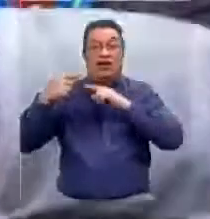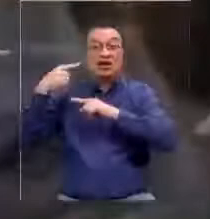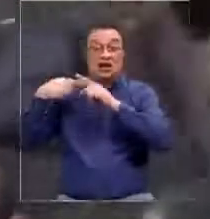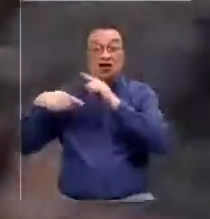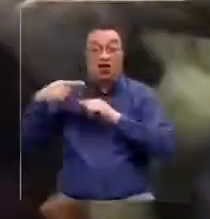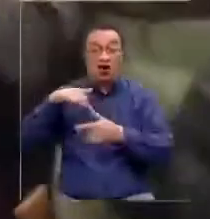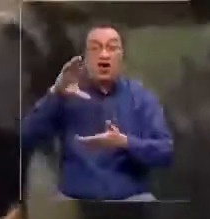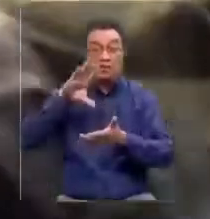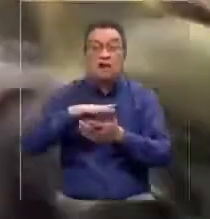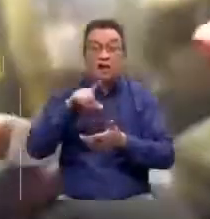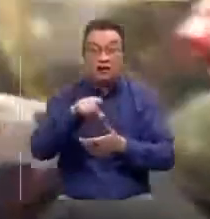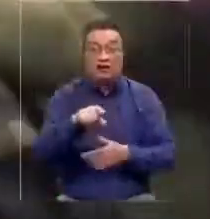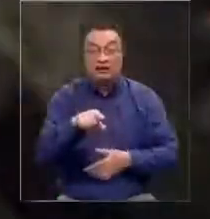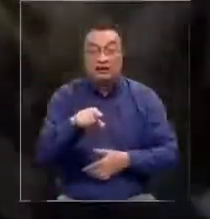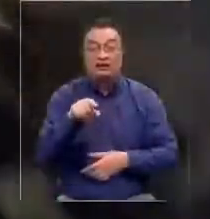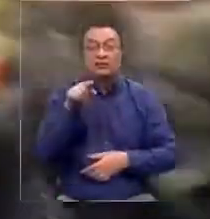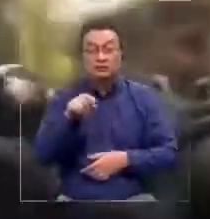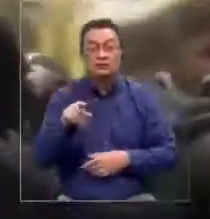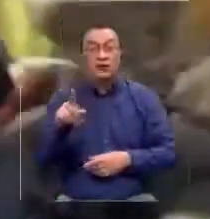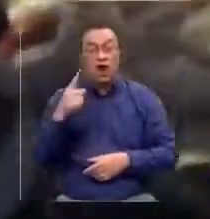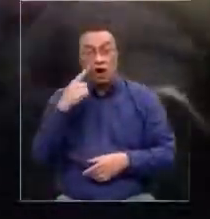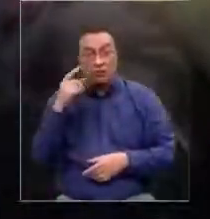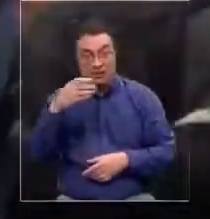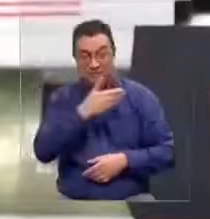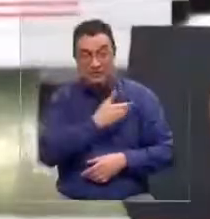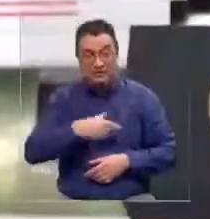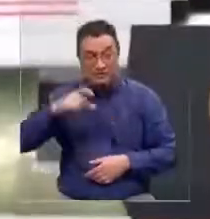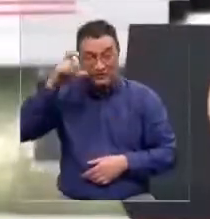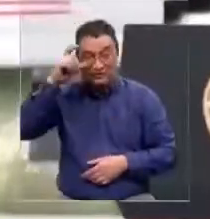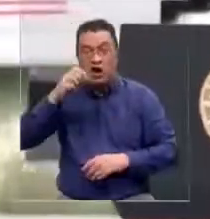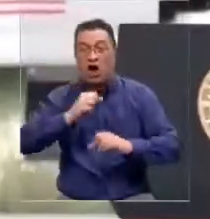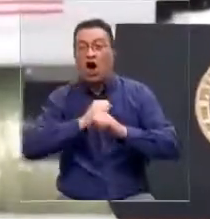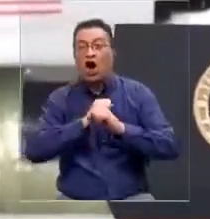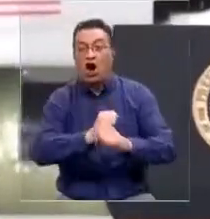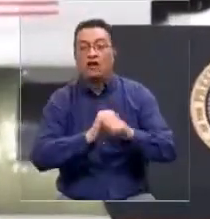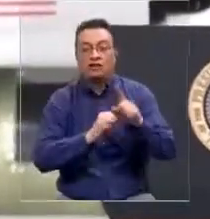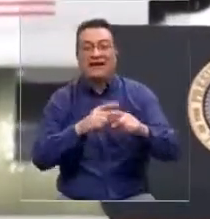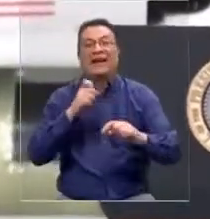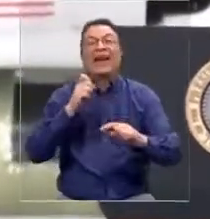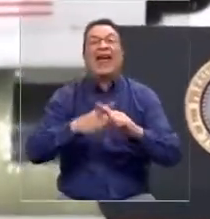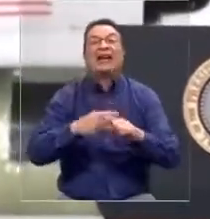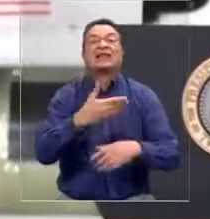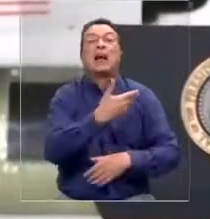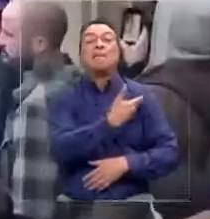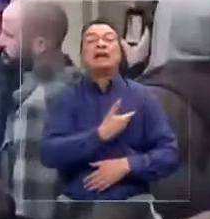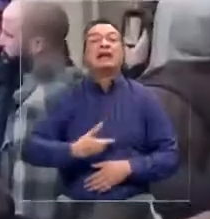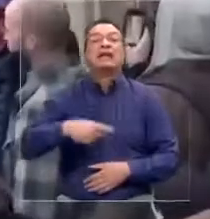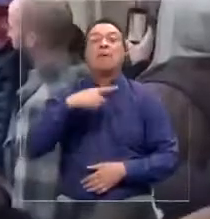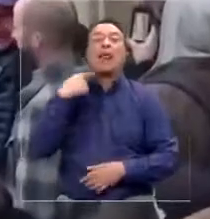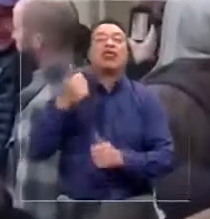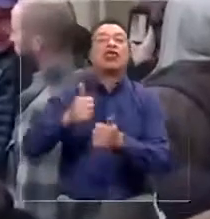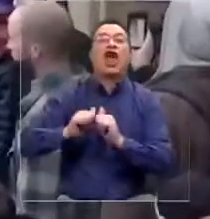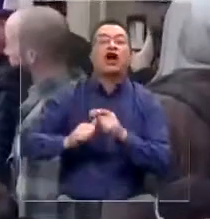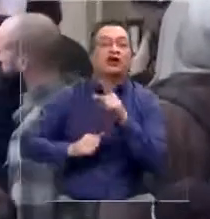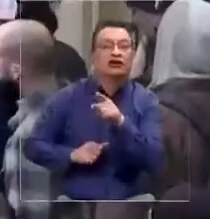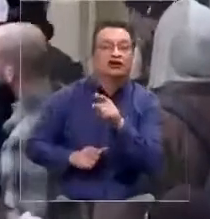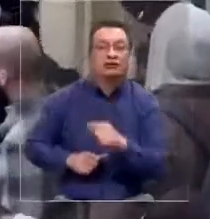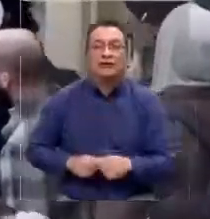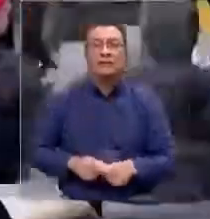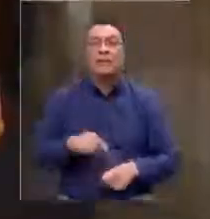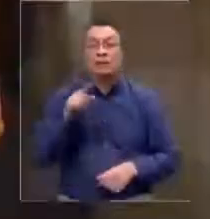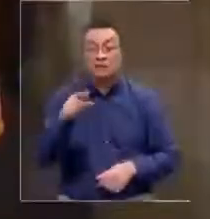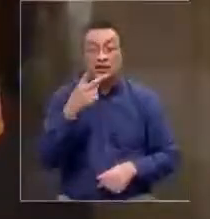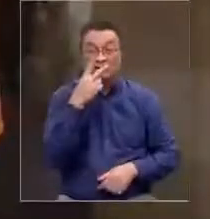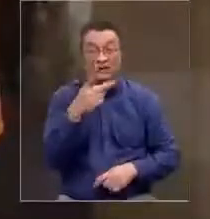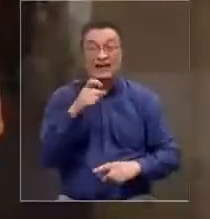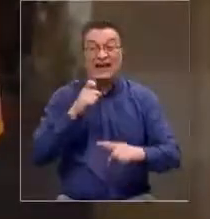del país, instancia en la que el demócrata arremetió contra quien llamó el expresidente derrotado. No pudimos ver